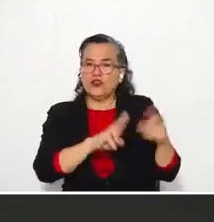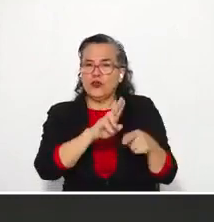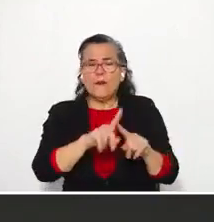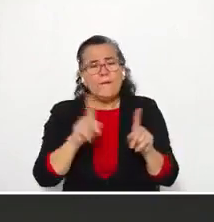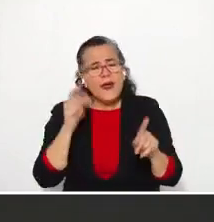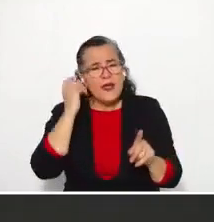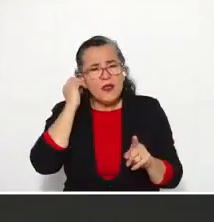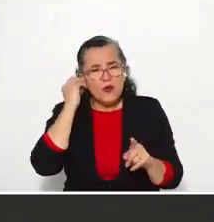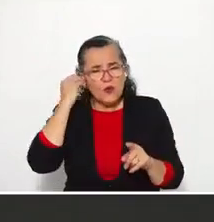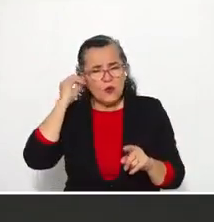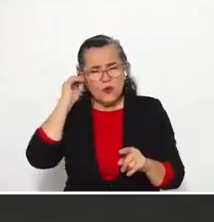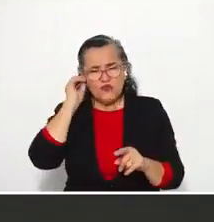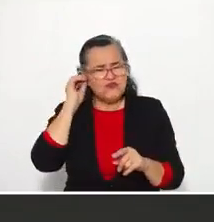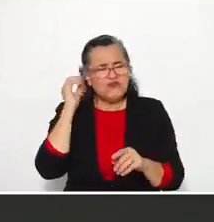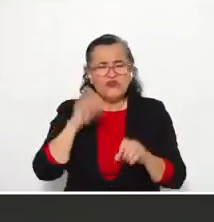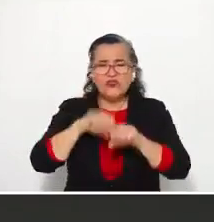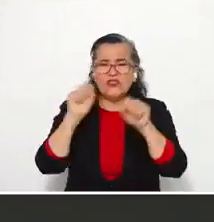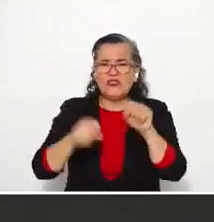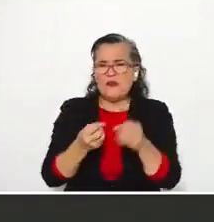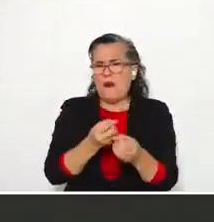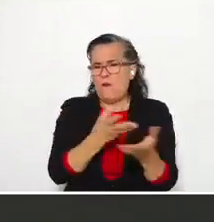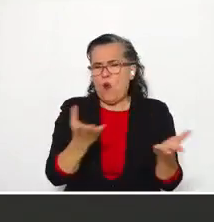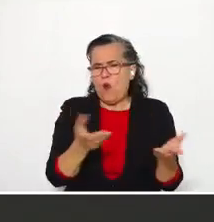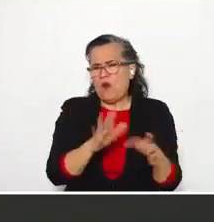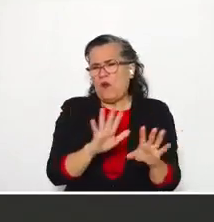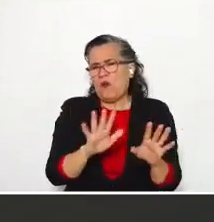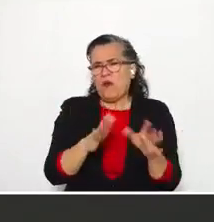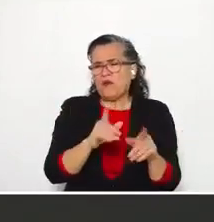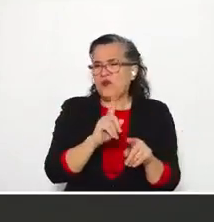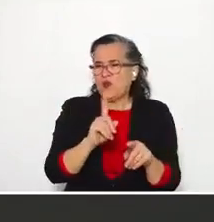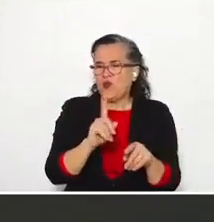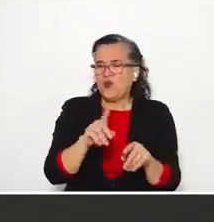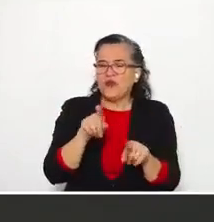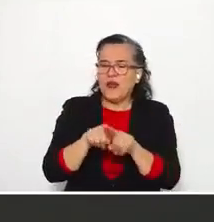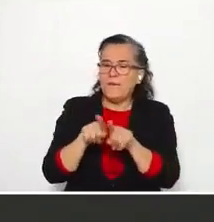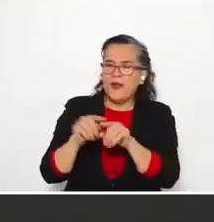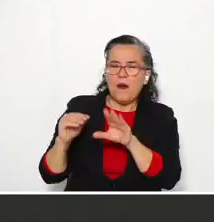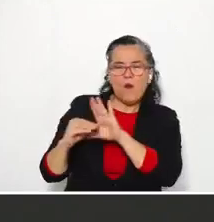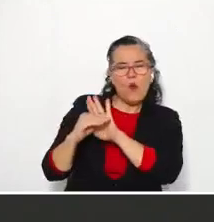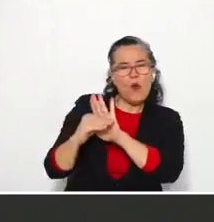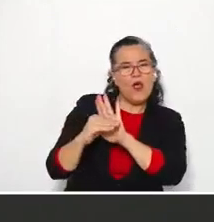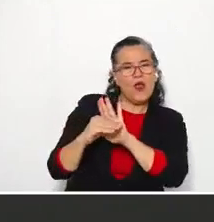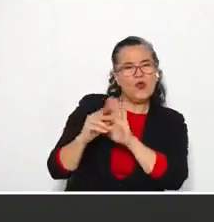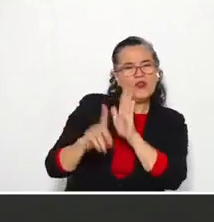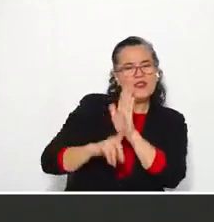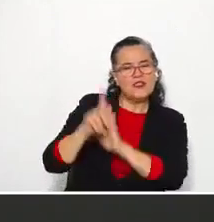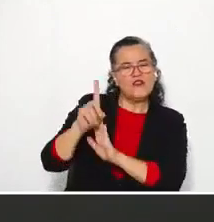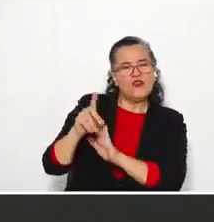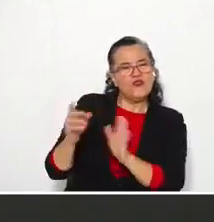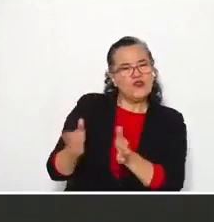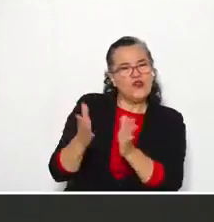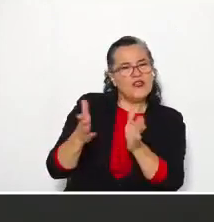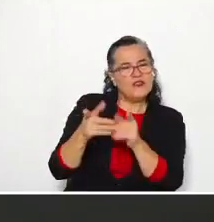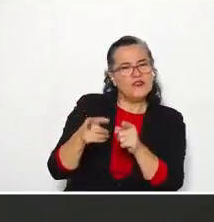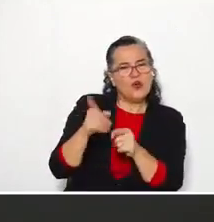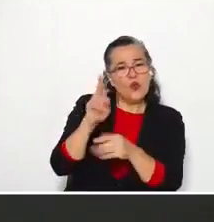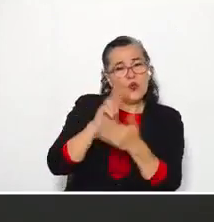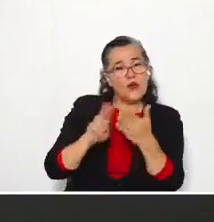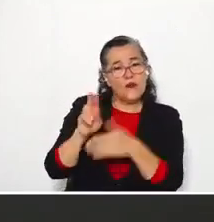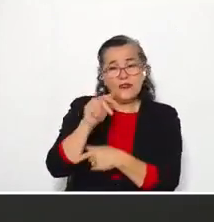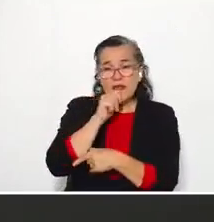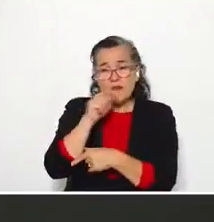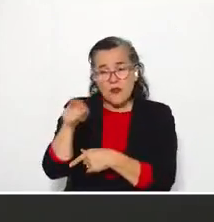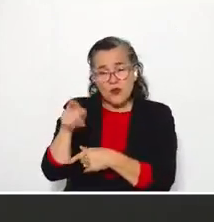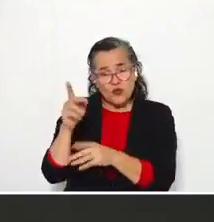Pero no solo un sistema público, también debemos preguntarnos si el modelo de desarrollo y gestión de las universidades privadas es